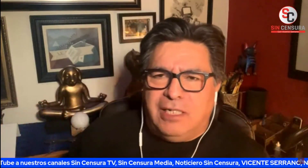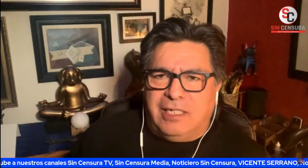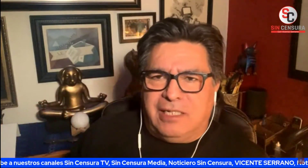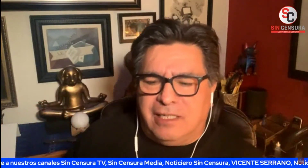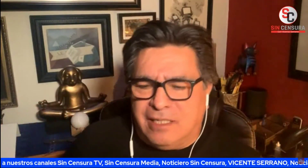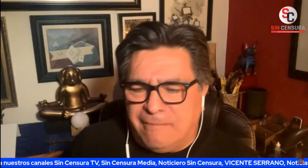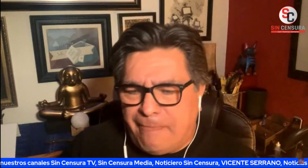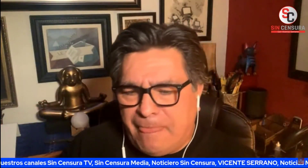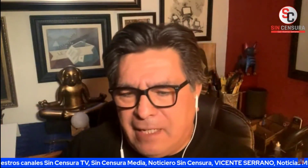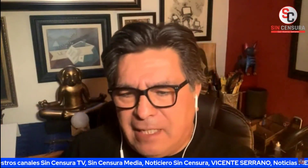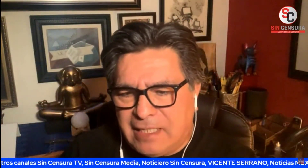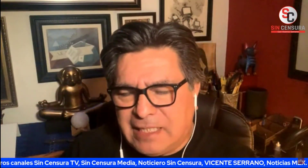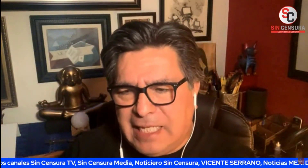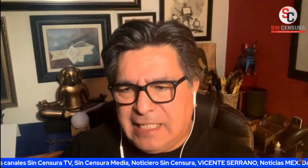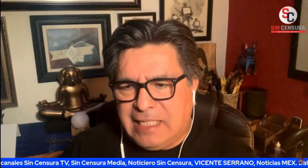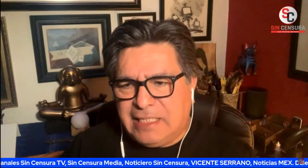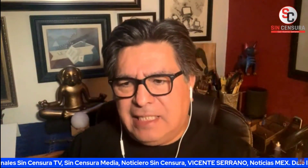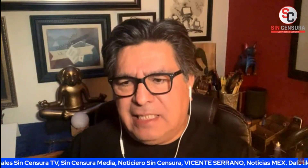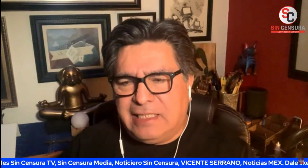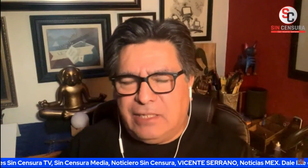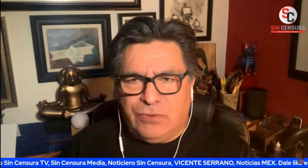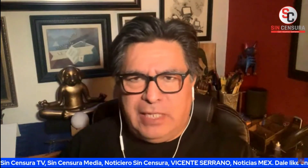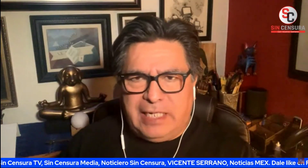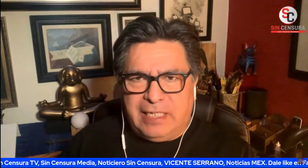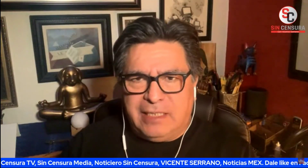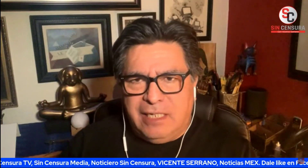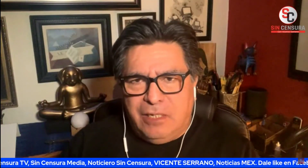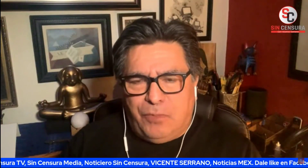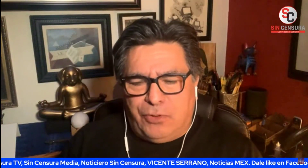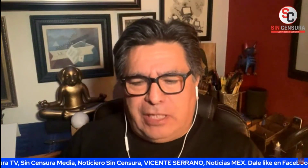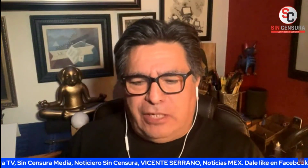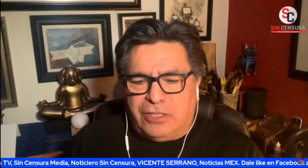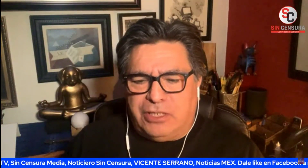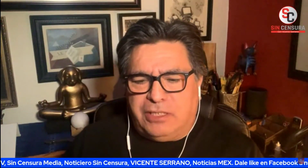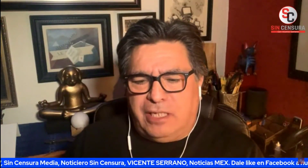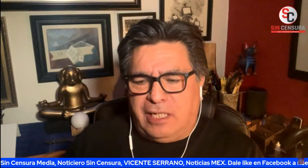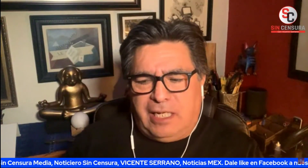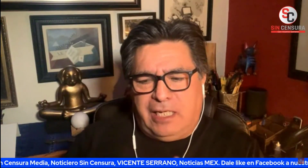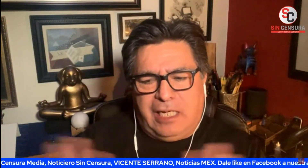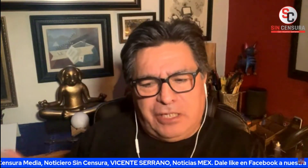títulos, las leyes secundarias, porque